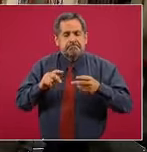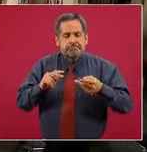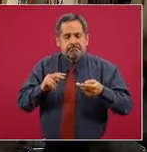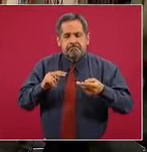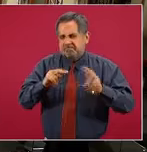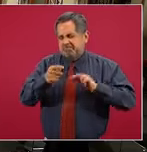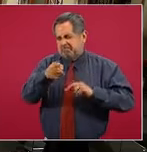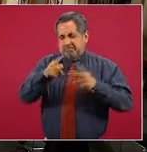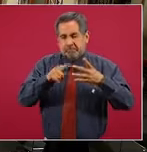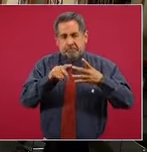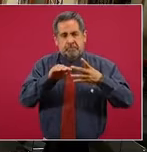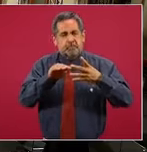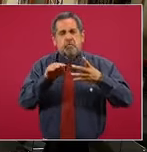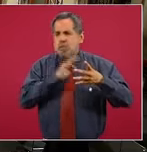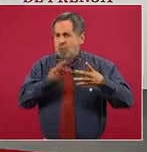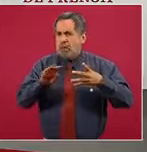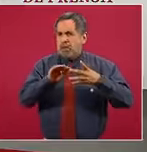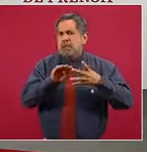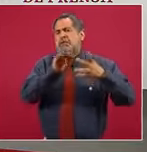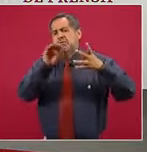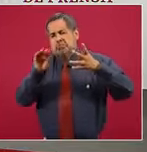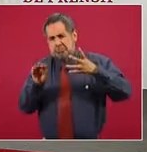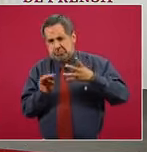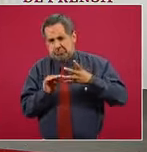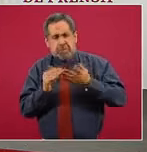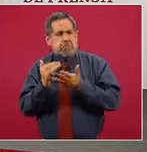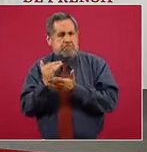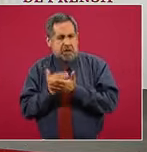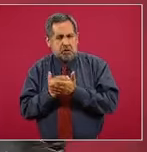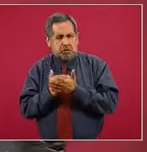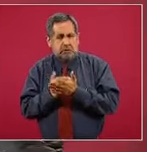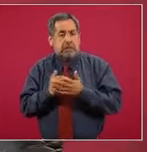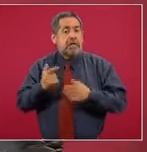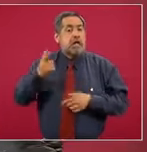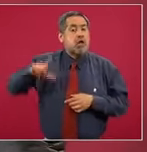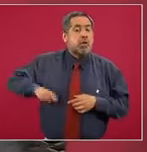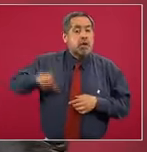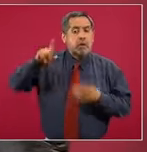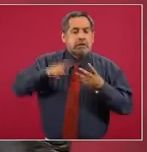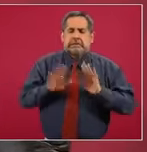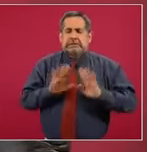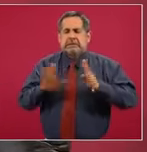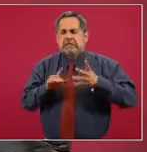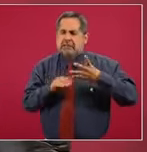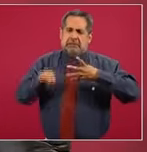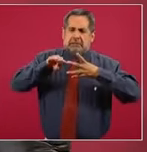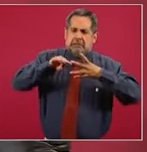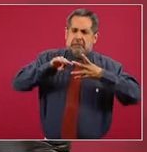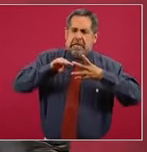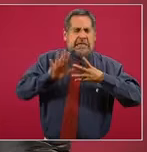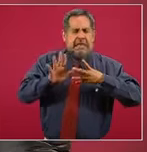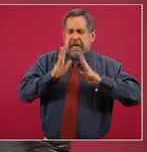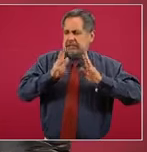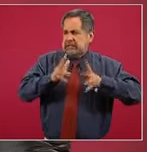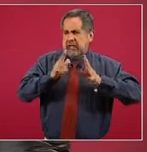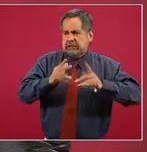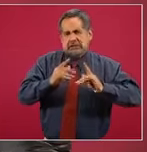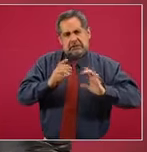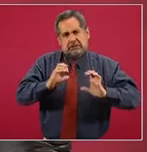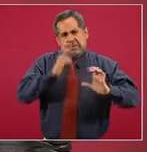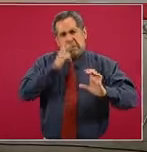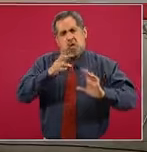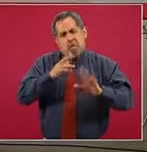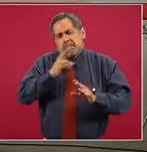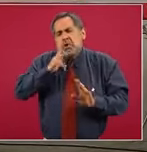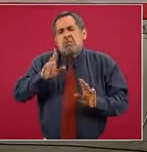una disminución en el riesgo y el Estado decide mantener ciertas